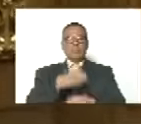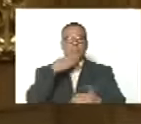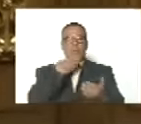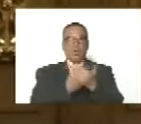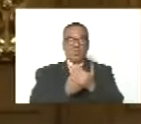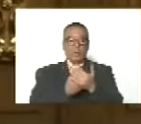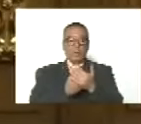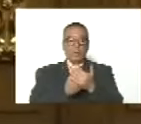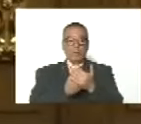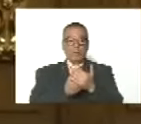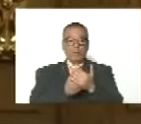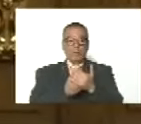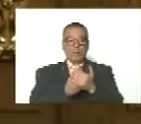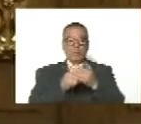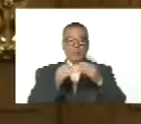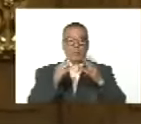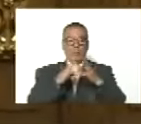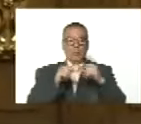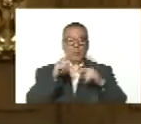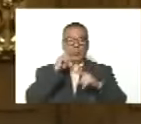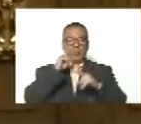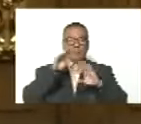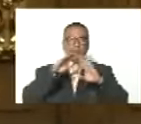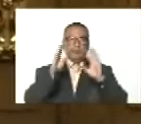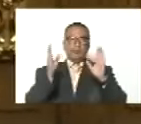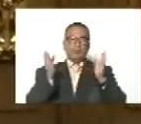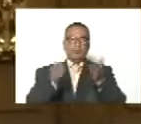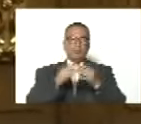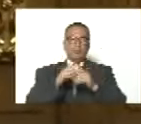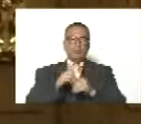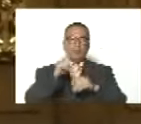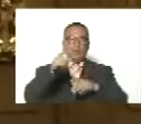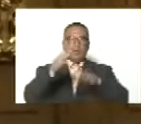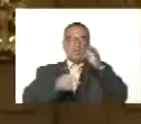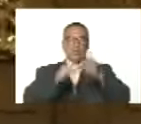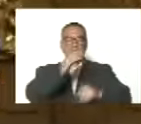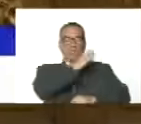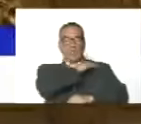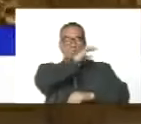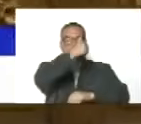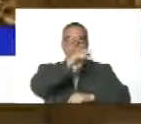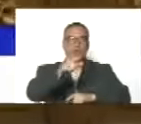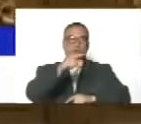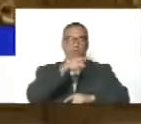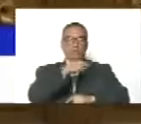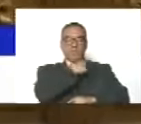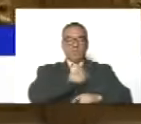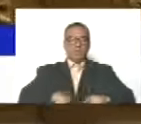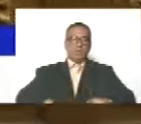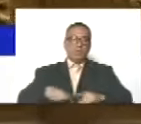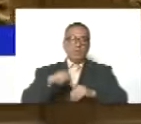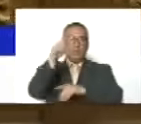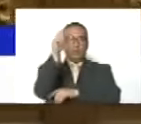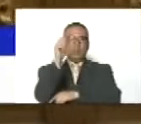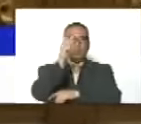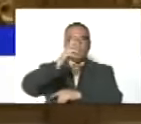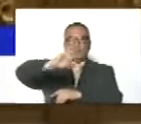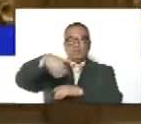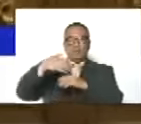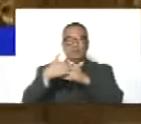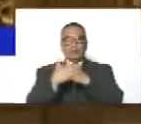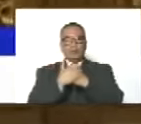gracias al gran arquitecto del universo, pues, a esta junta directiva presidida por el diputado Jorge